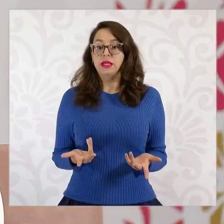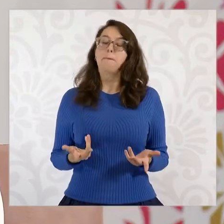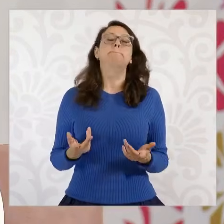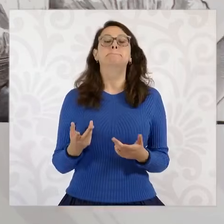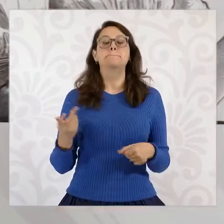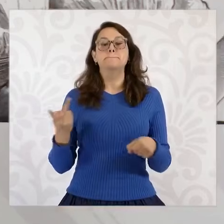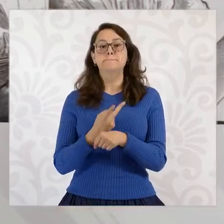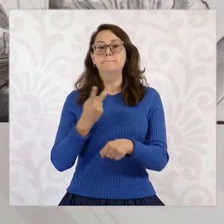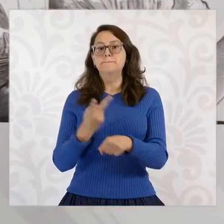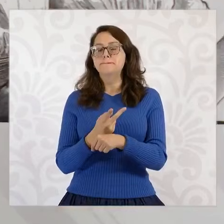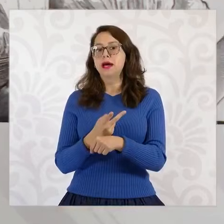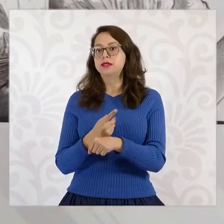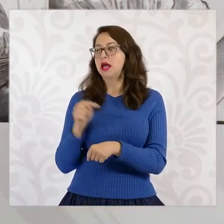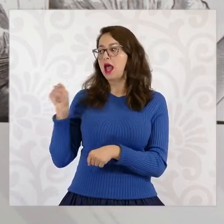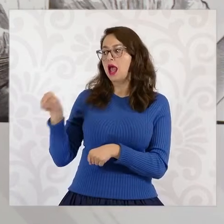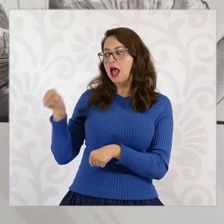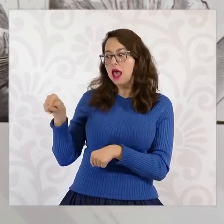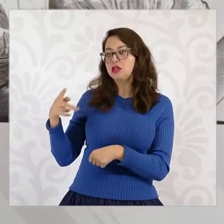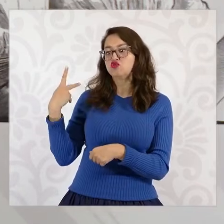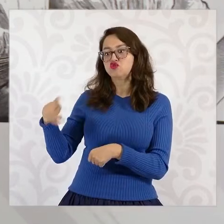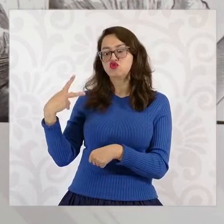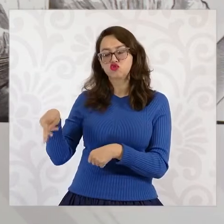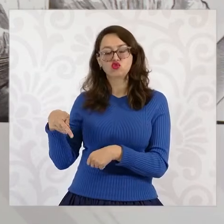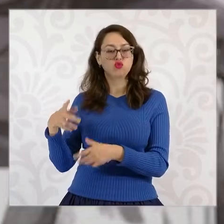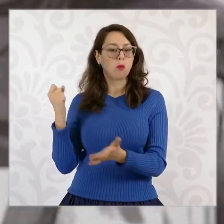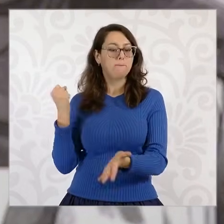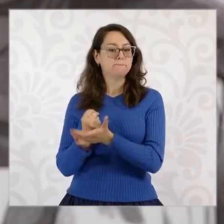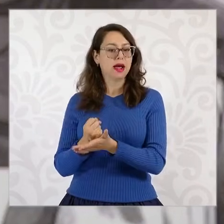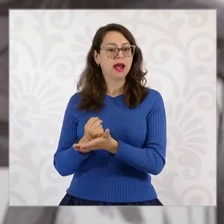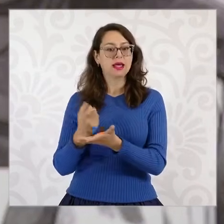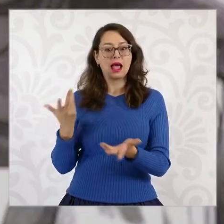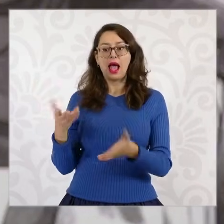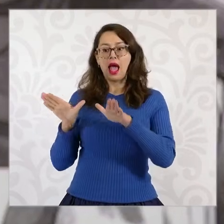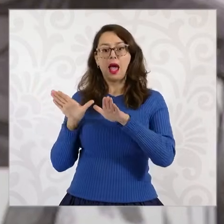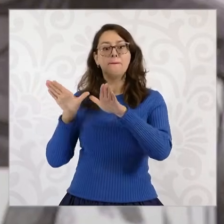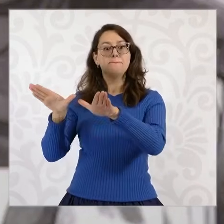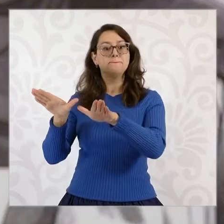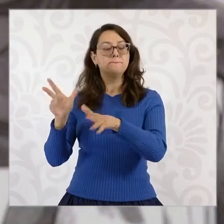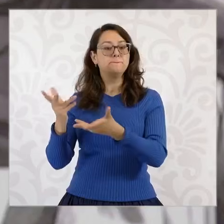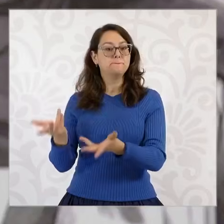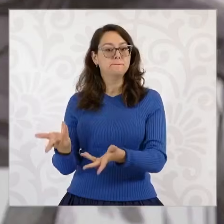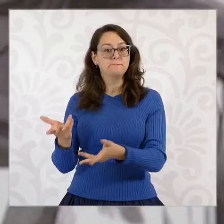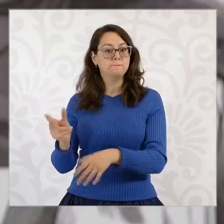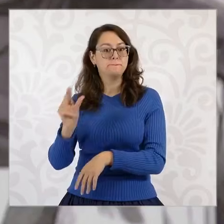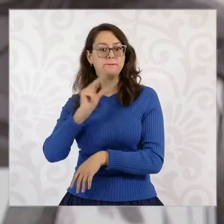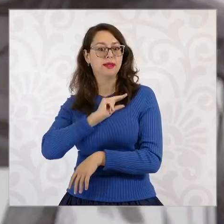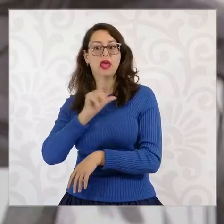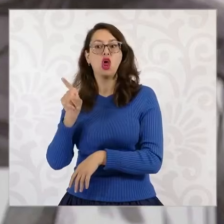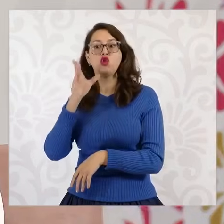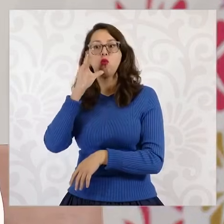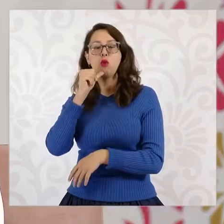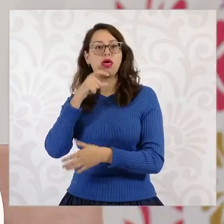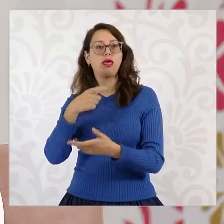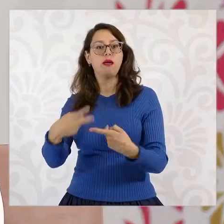por cómo funcionaba o cómo funciona el modelo de MagniCharters, que son aviones contratados en específico, no es que tengan venta directa